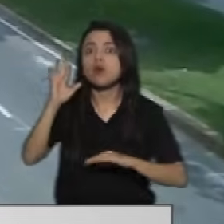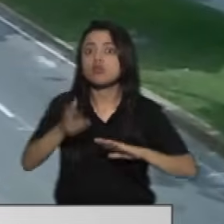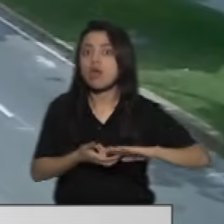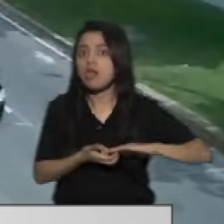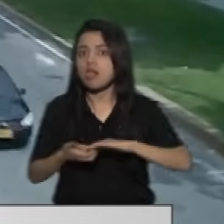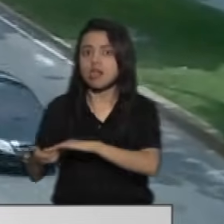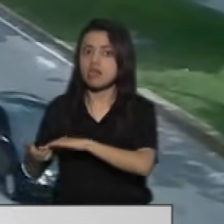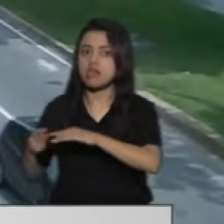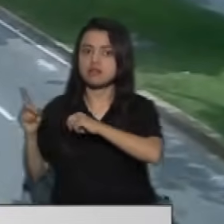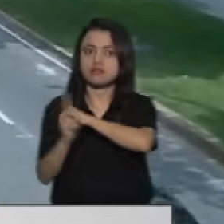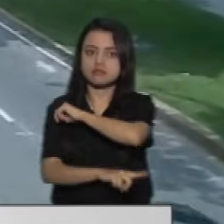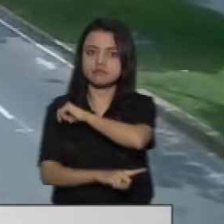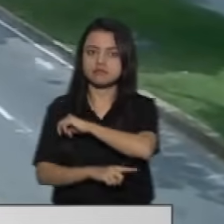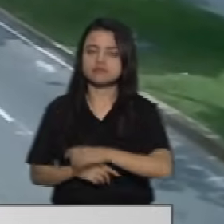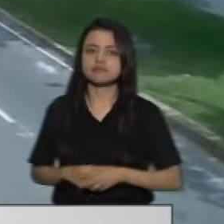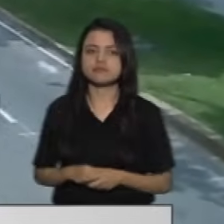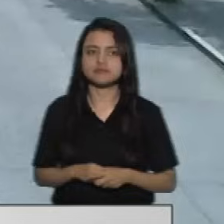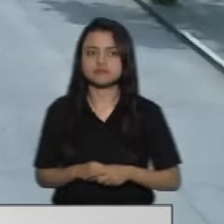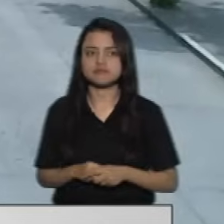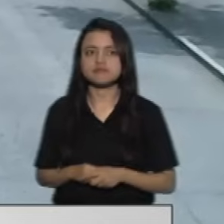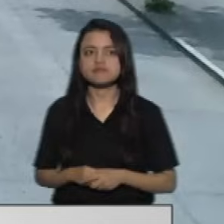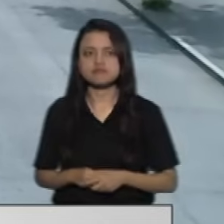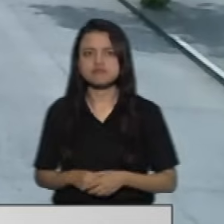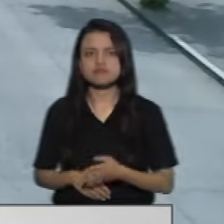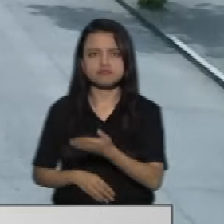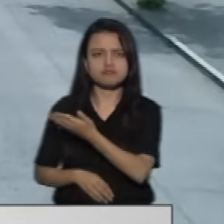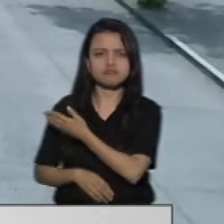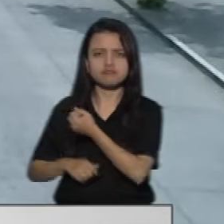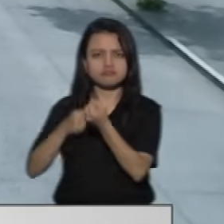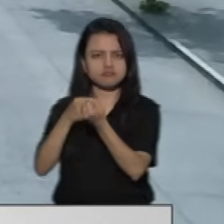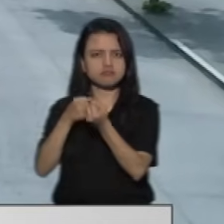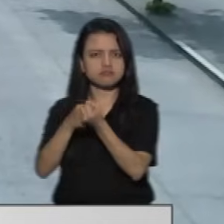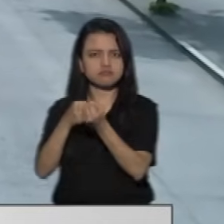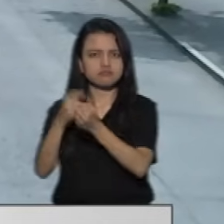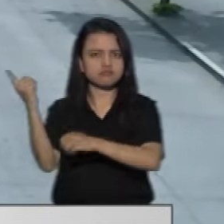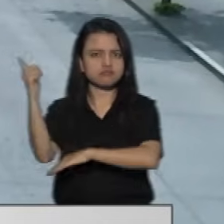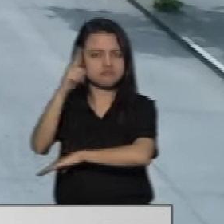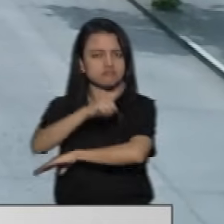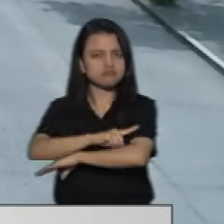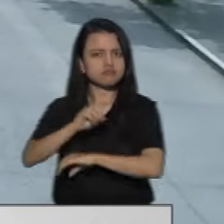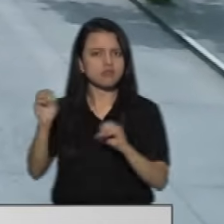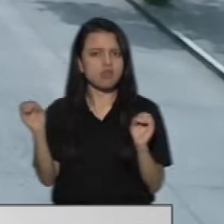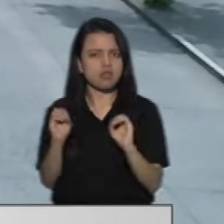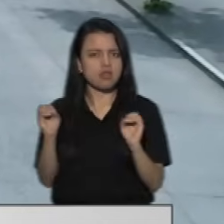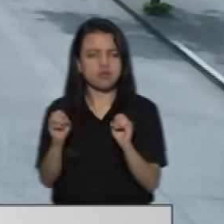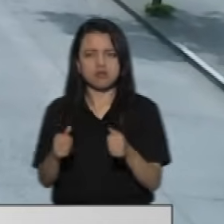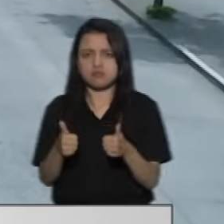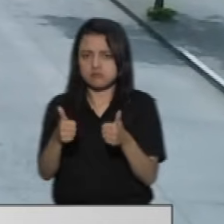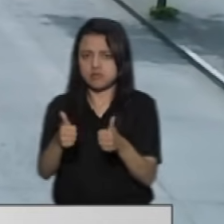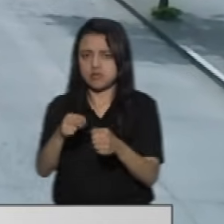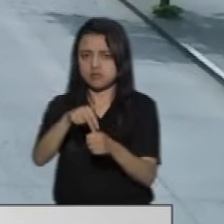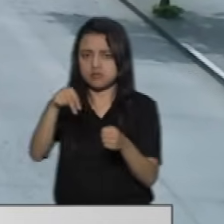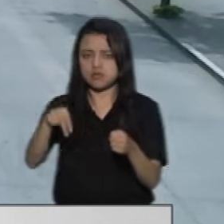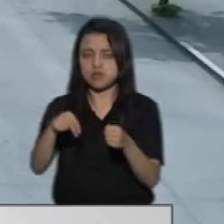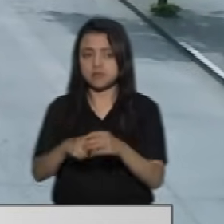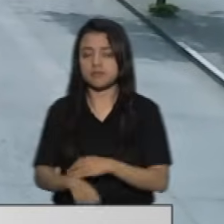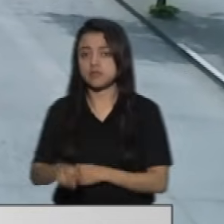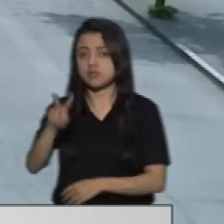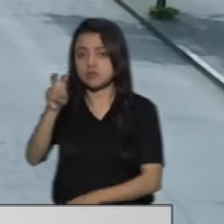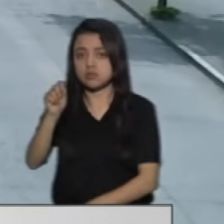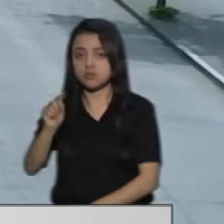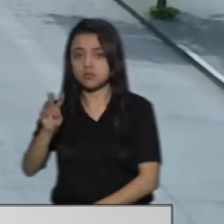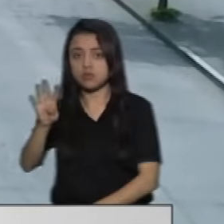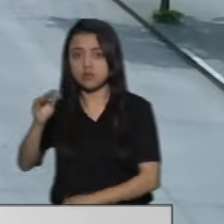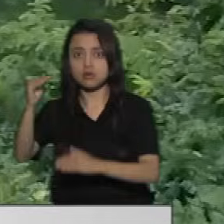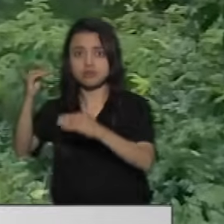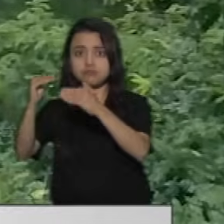del vehículo. Aunque la mayoría de los ciudadanos apoyan esta medida, pues hasta el momento se han disminuido en 7.4 decibeles